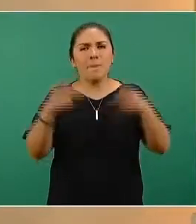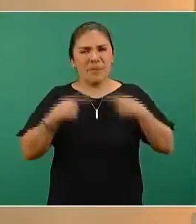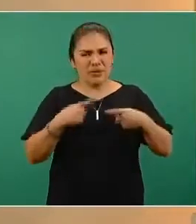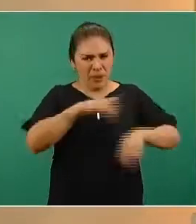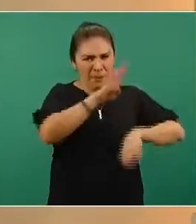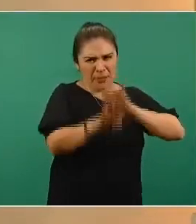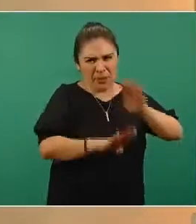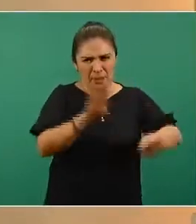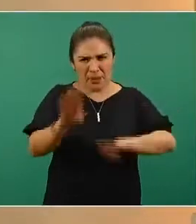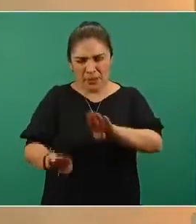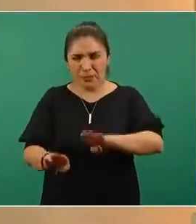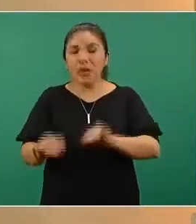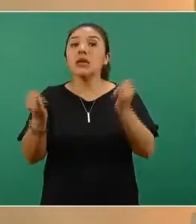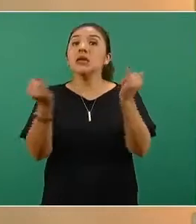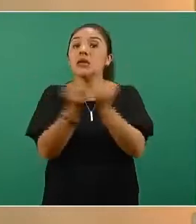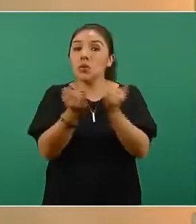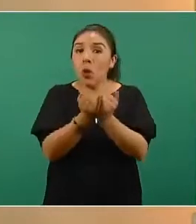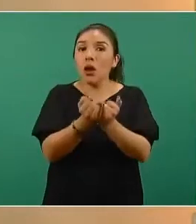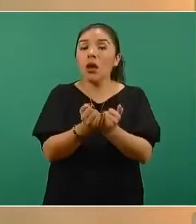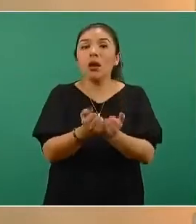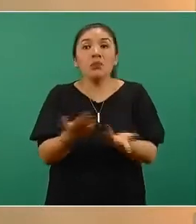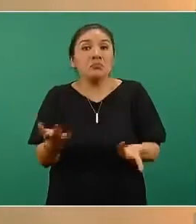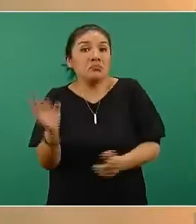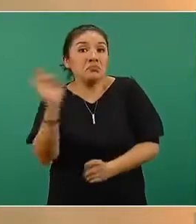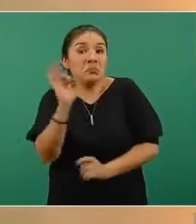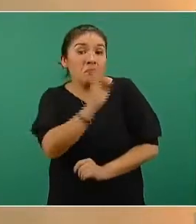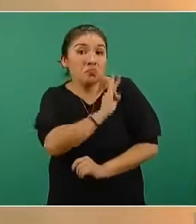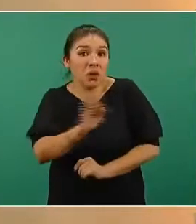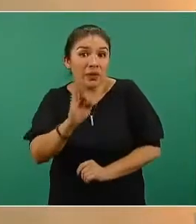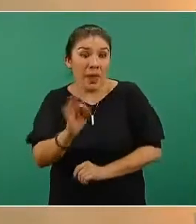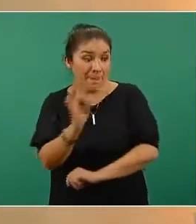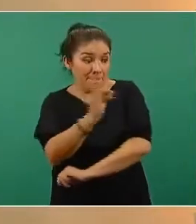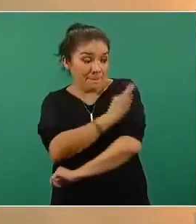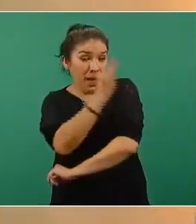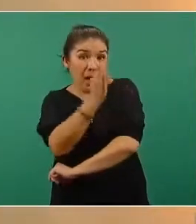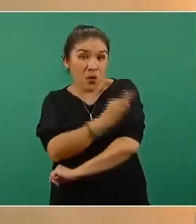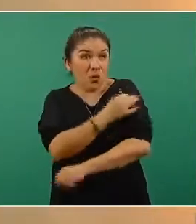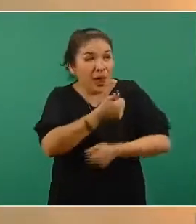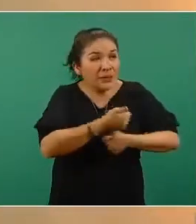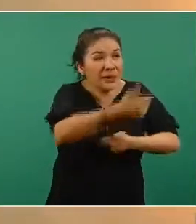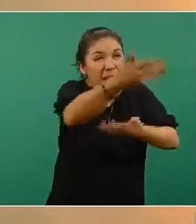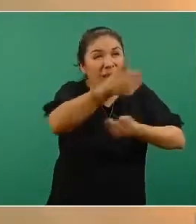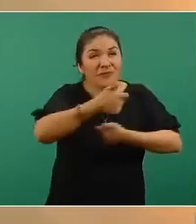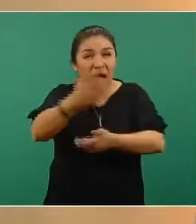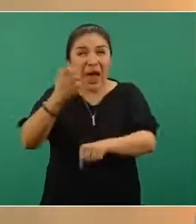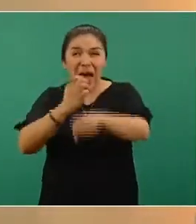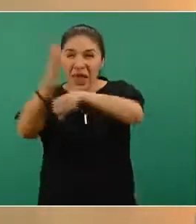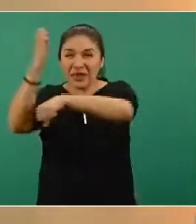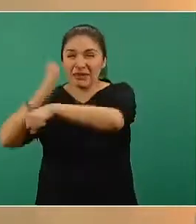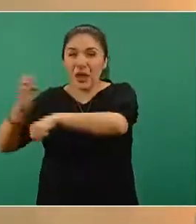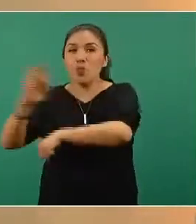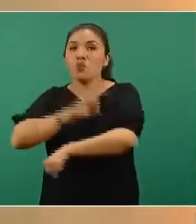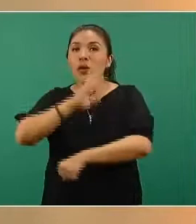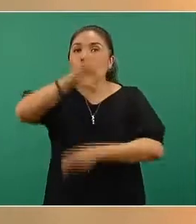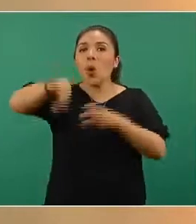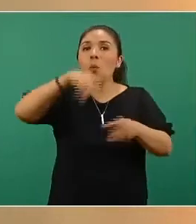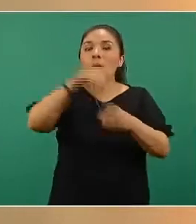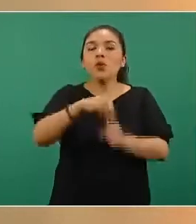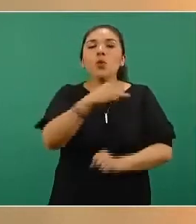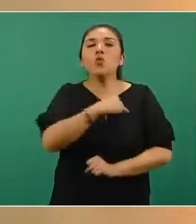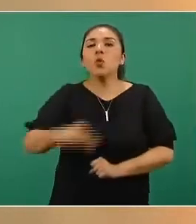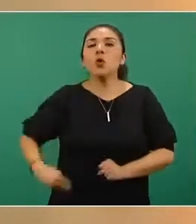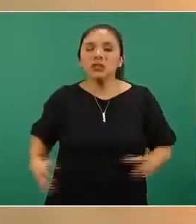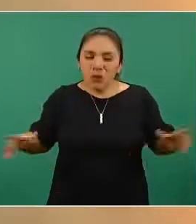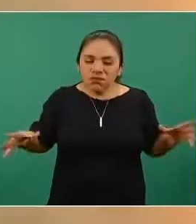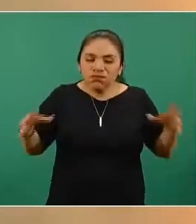mortalidad, pero también la posibilidad de que con las vacunas que se pueden distribuir a cada estado podamos cubrir municipios